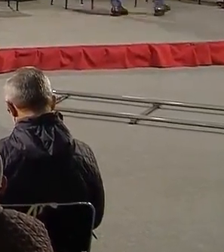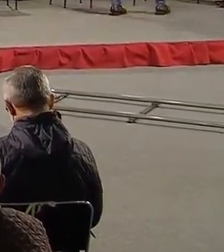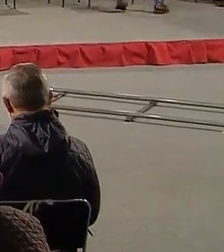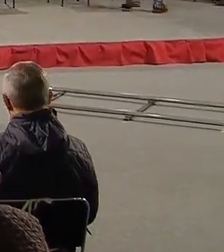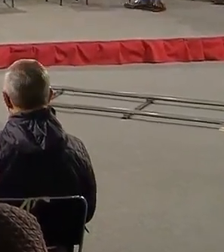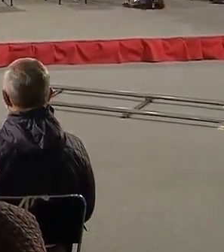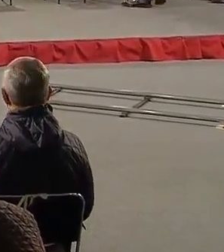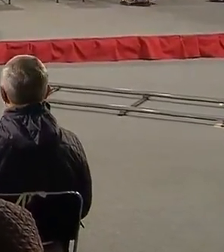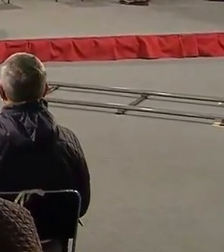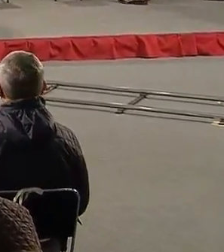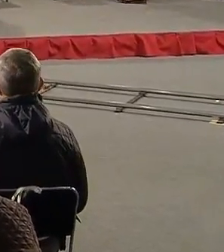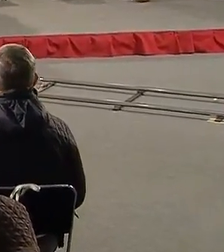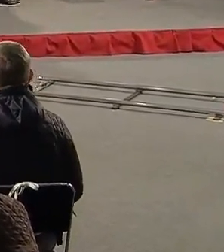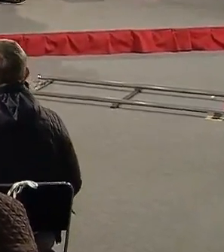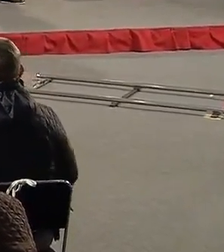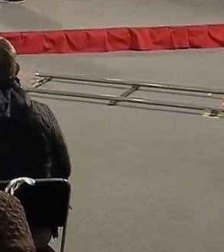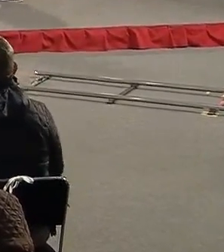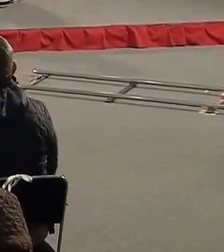Bueno, vamos